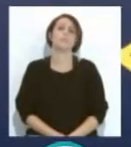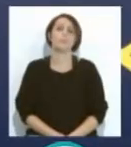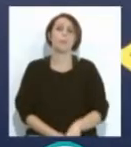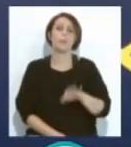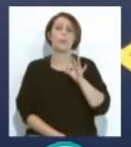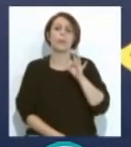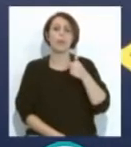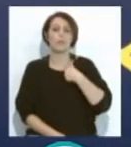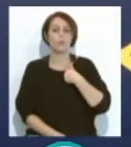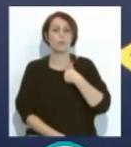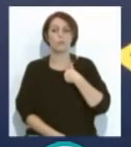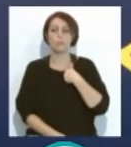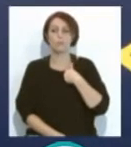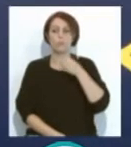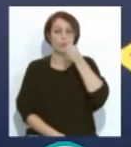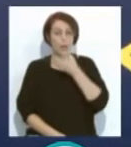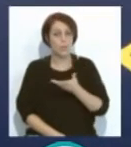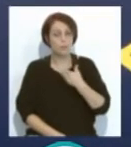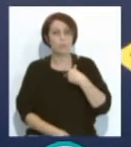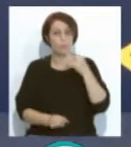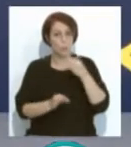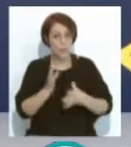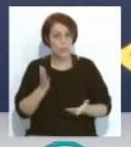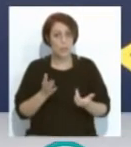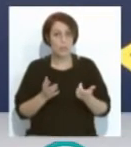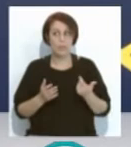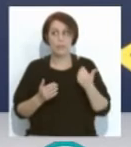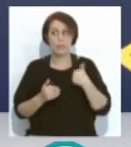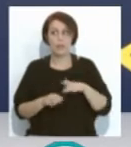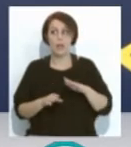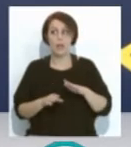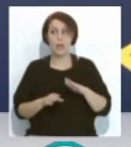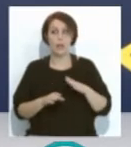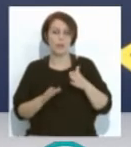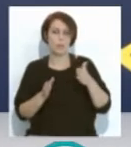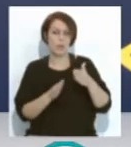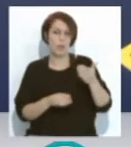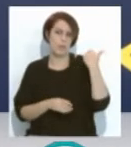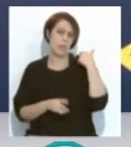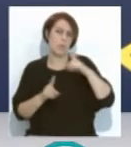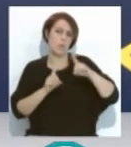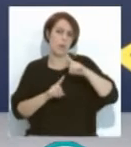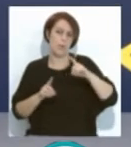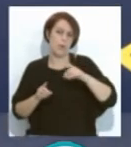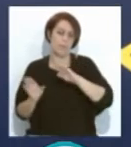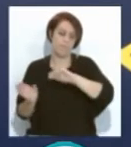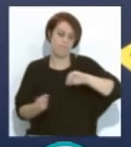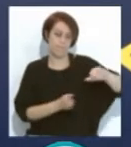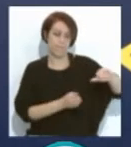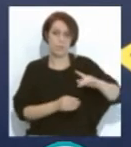verdad que estoy muy bien, por suerte ya quedó la temporada pasada los problemas un poco, y